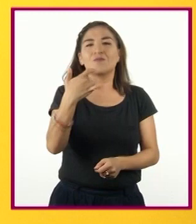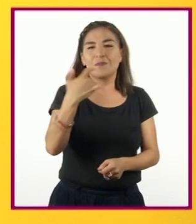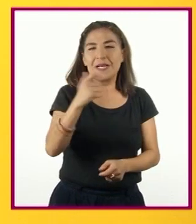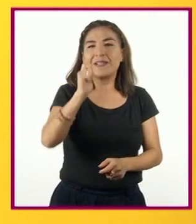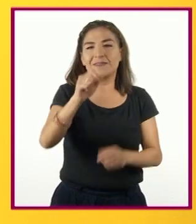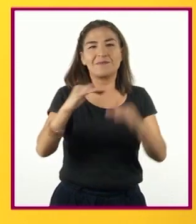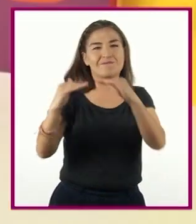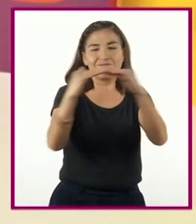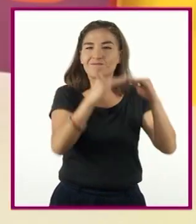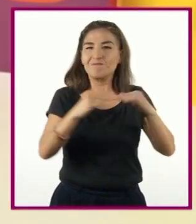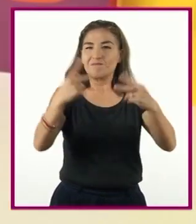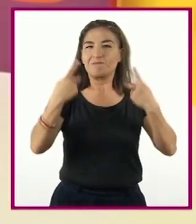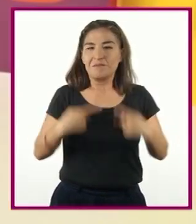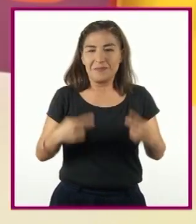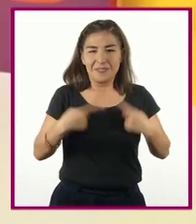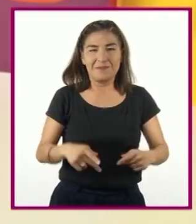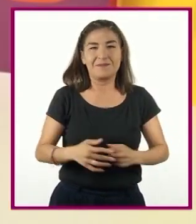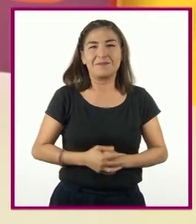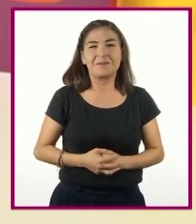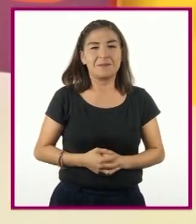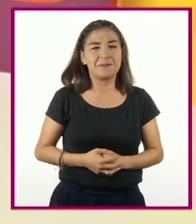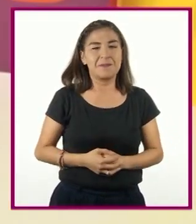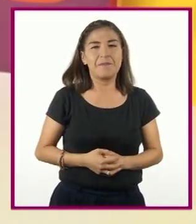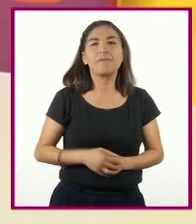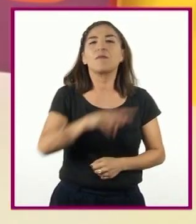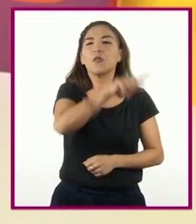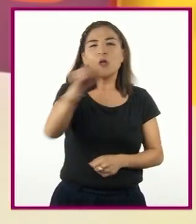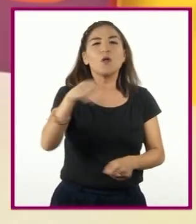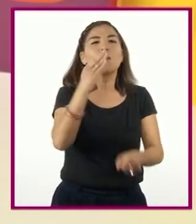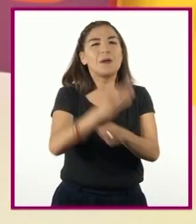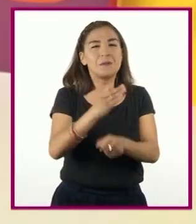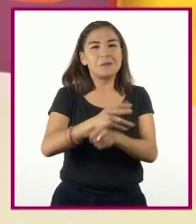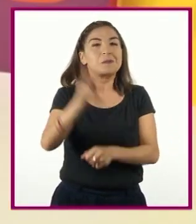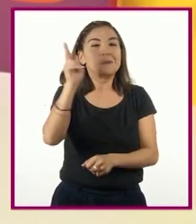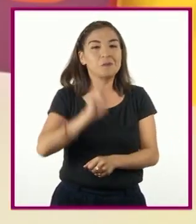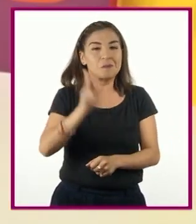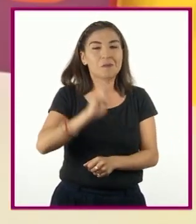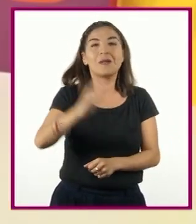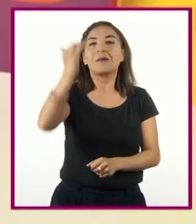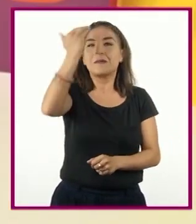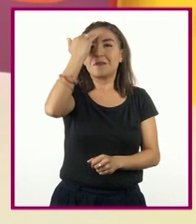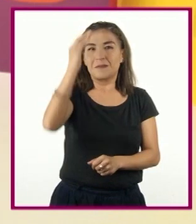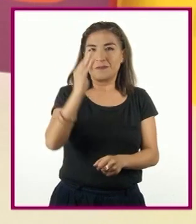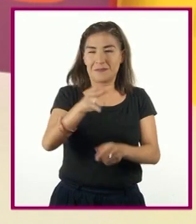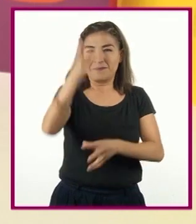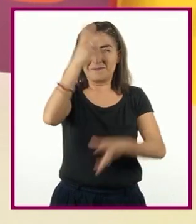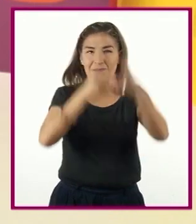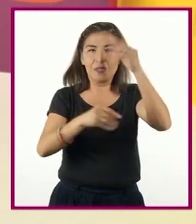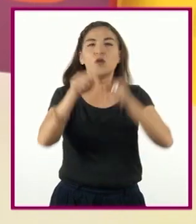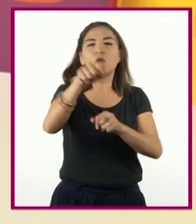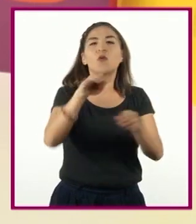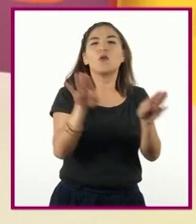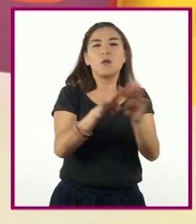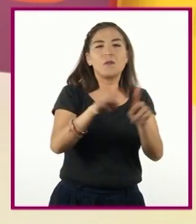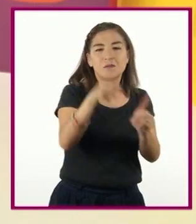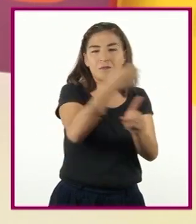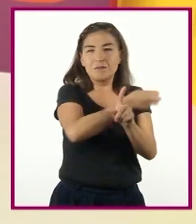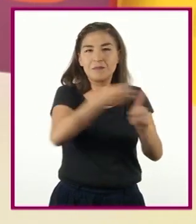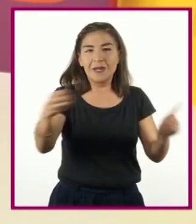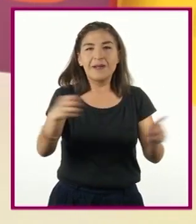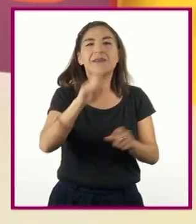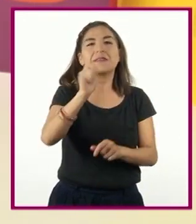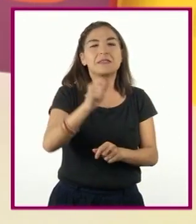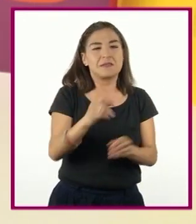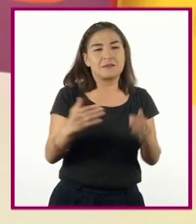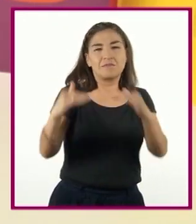las personas. Pongamos a prueba nuestros conocimientos. Elaboren un organizador gráfico sobre